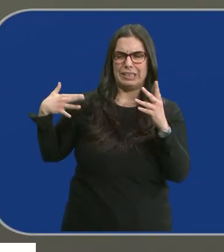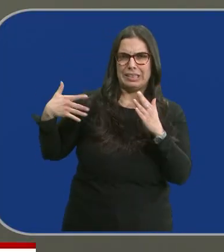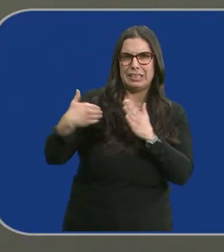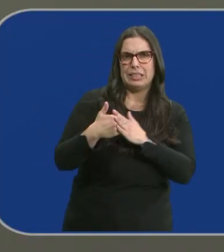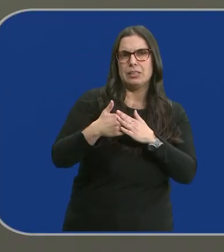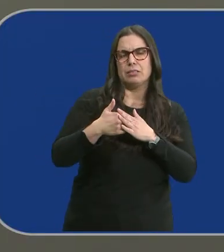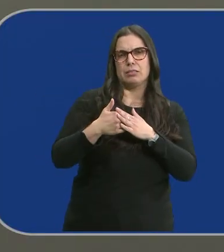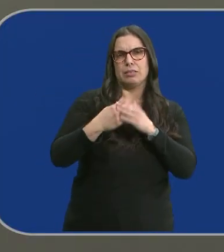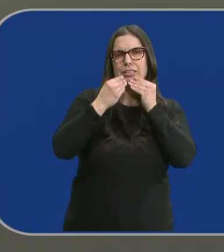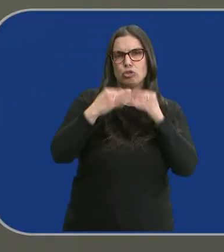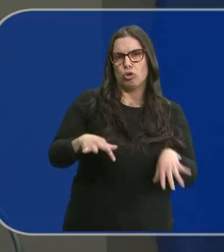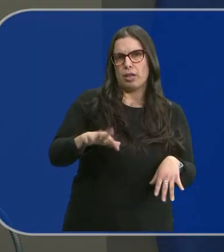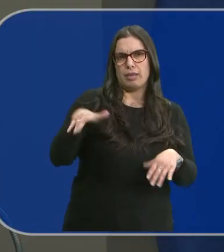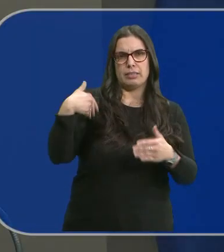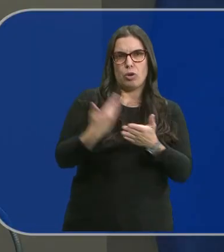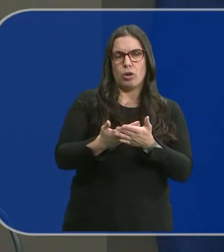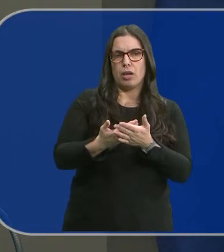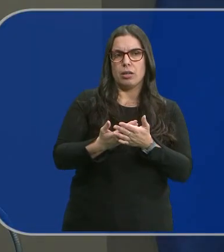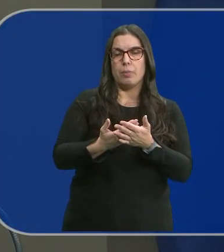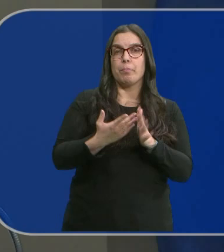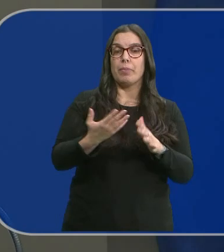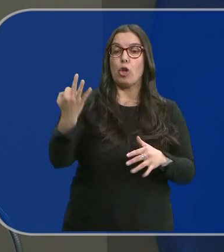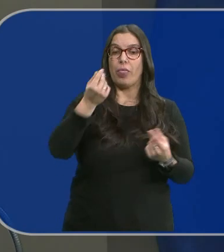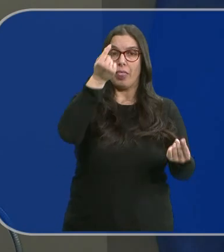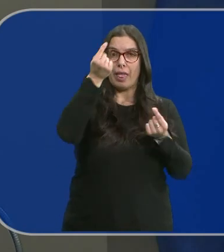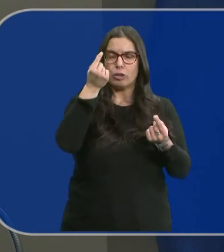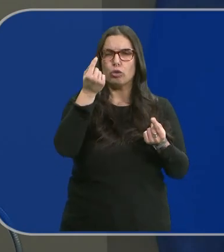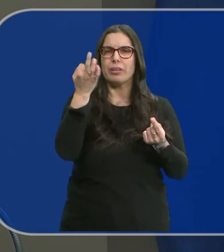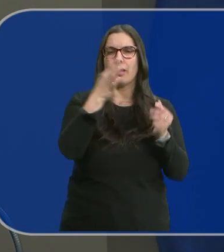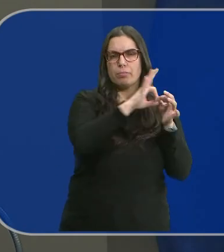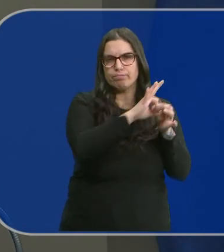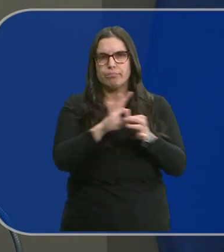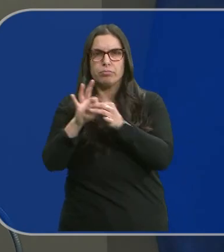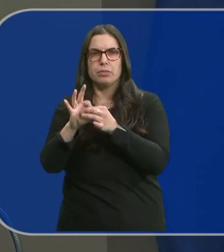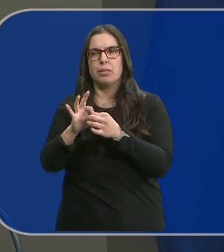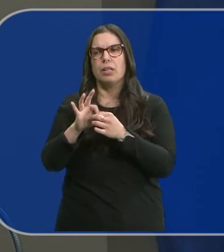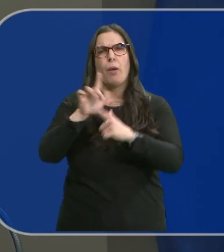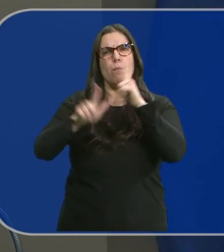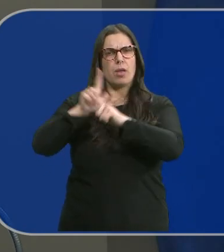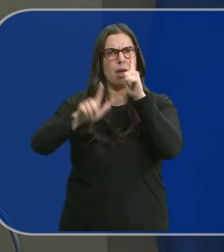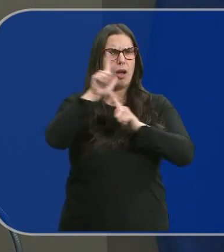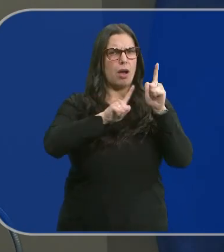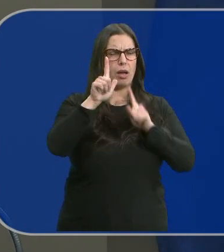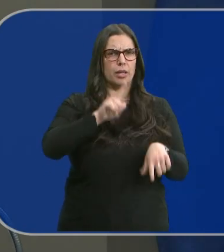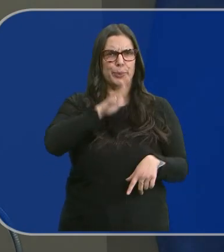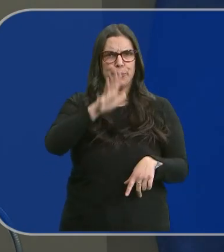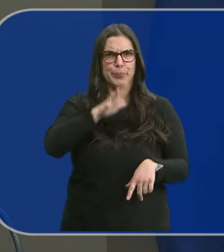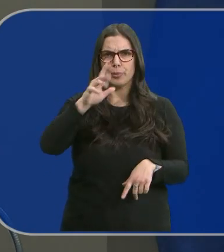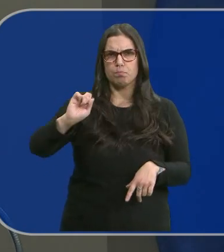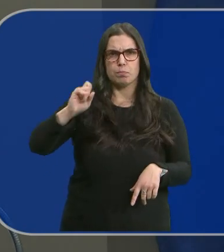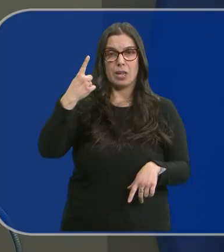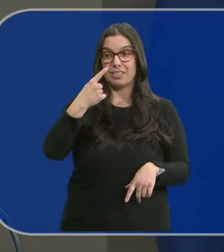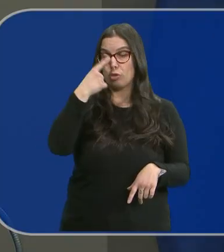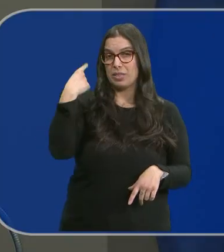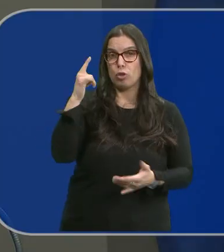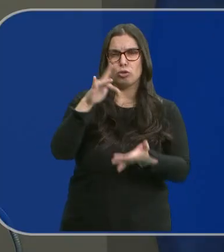desde 1960. Hay que poner todas estas cifras en relación con el volumen de la movilidad registrada, y el